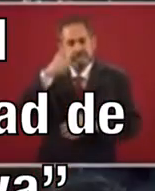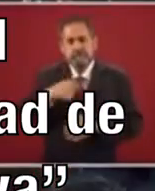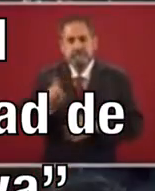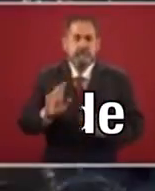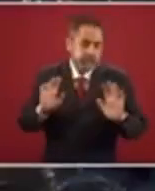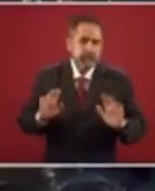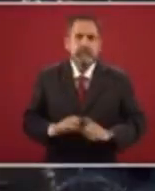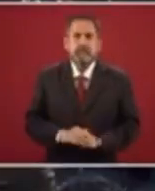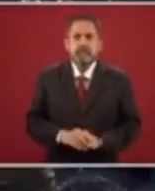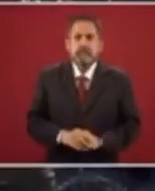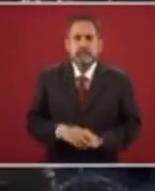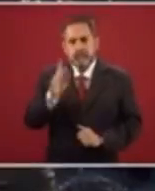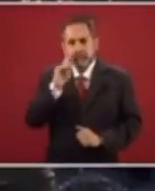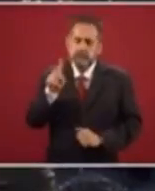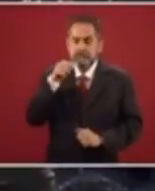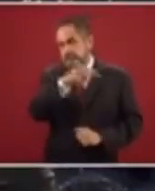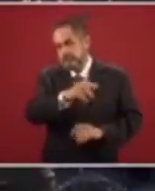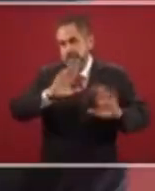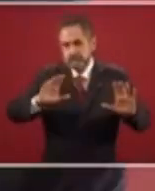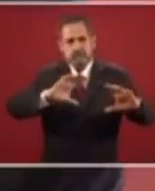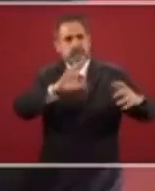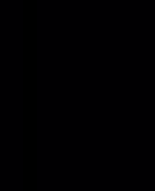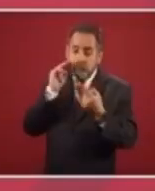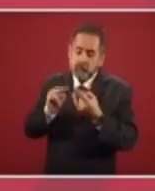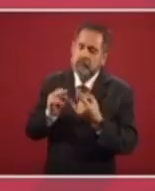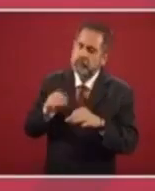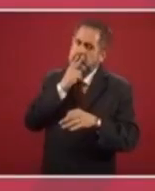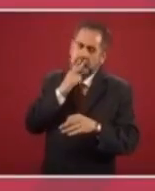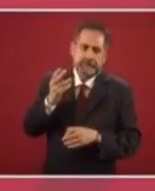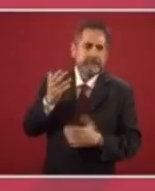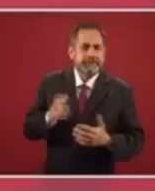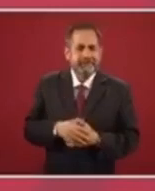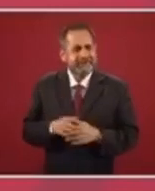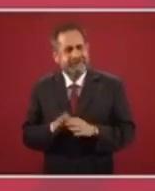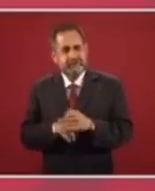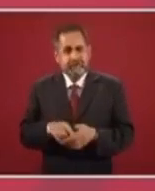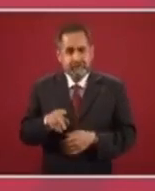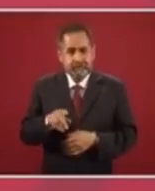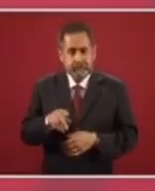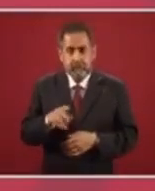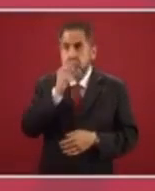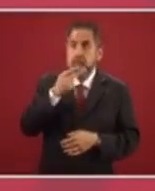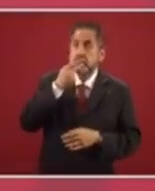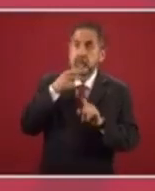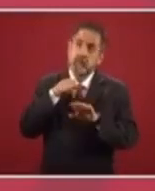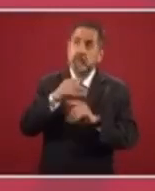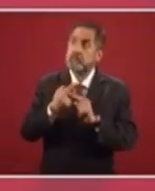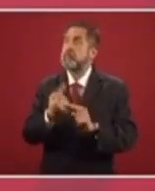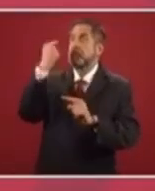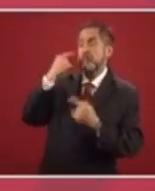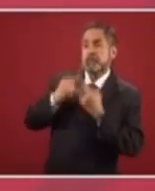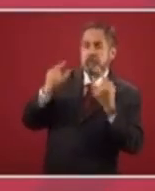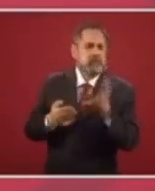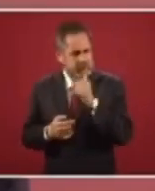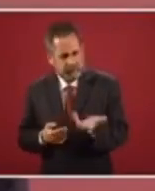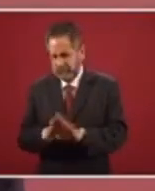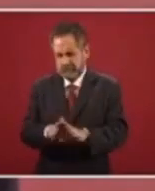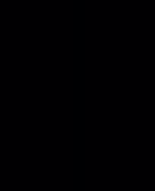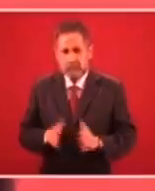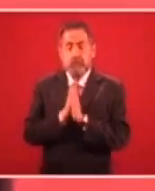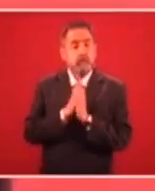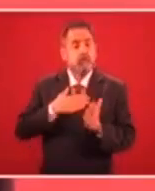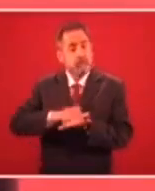aunque lo va a resolver el congreso entonces referencia en mis textos que son